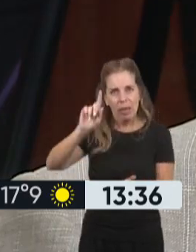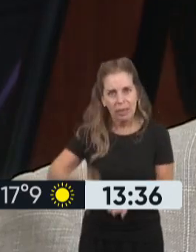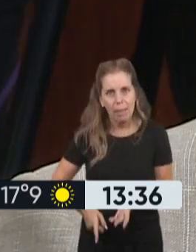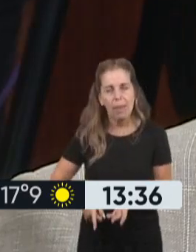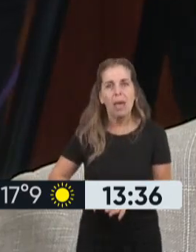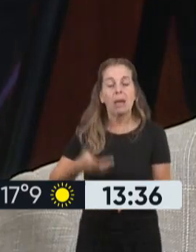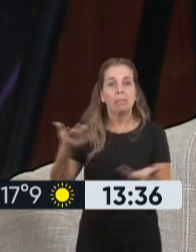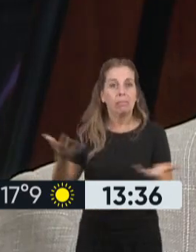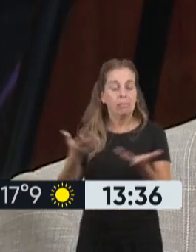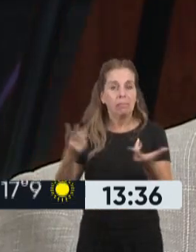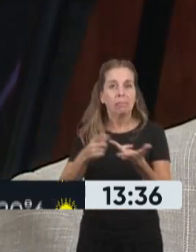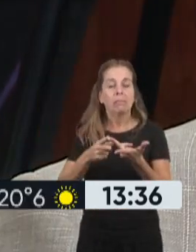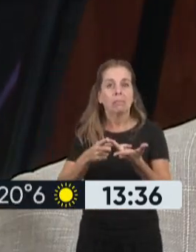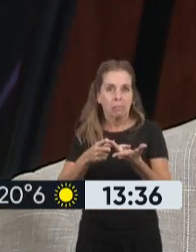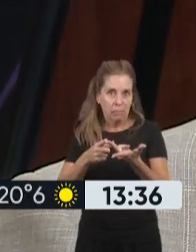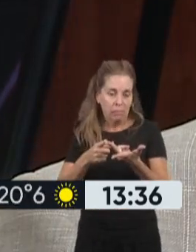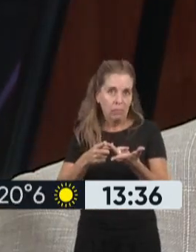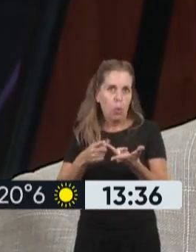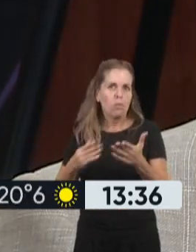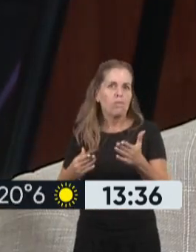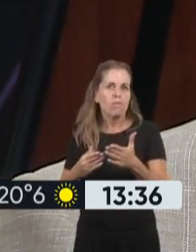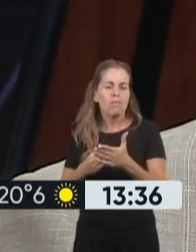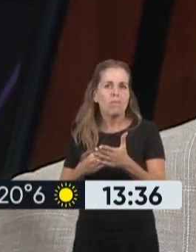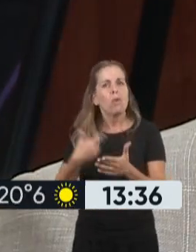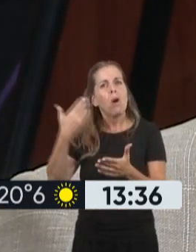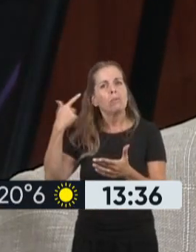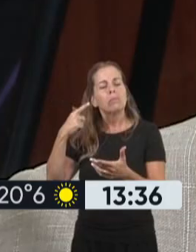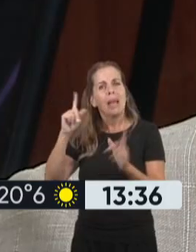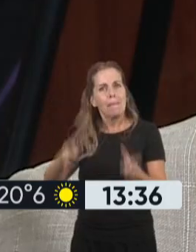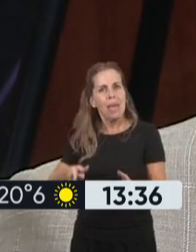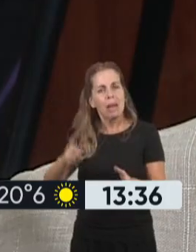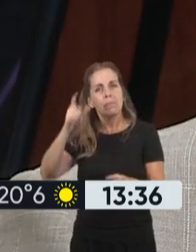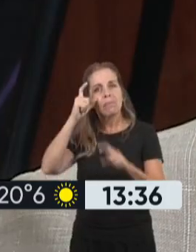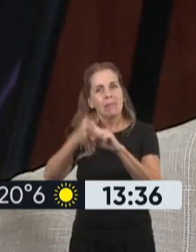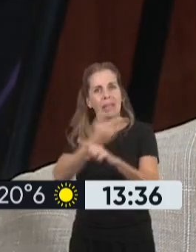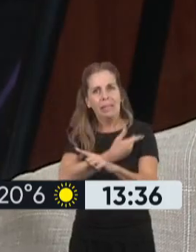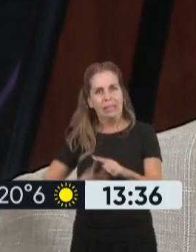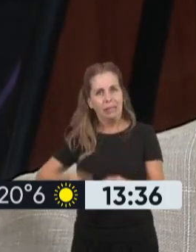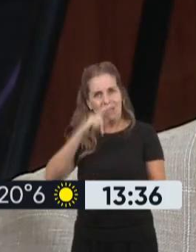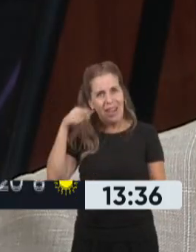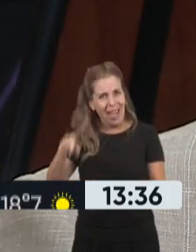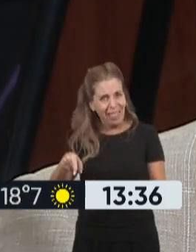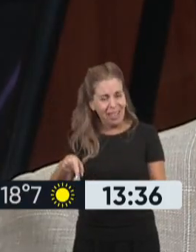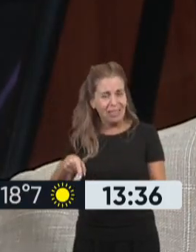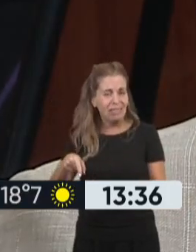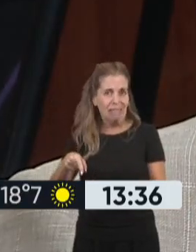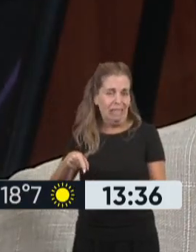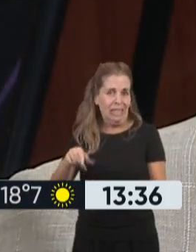fue en primera vuelta. De hecho, un funcionario es ahora ministro de Economía. El gobierno de Alberto Fernández, que terminó con una inflación altísima